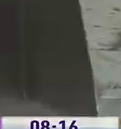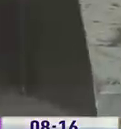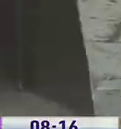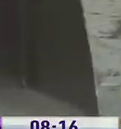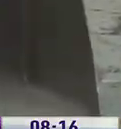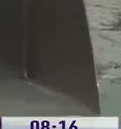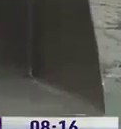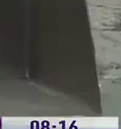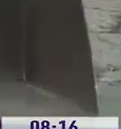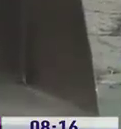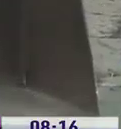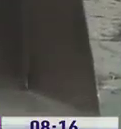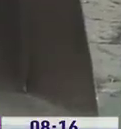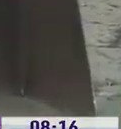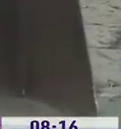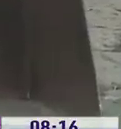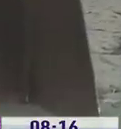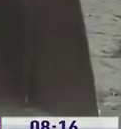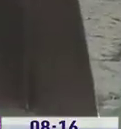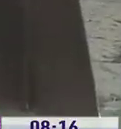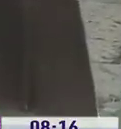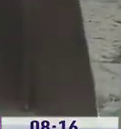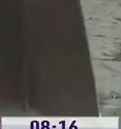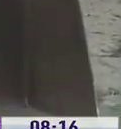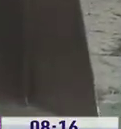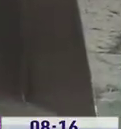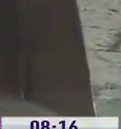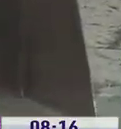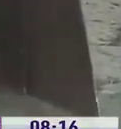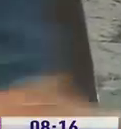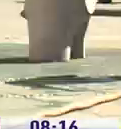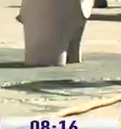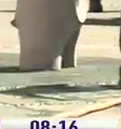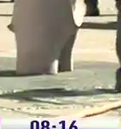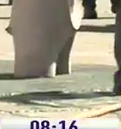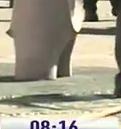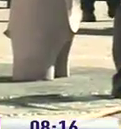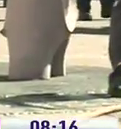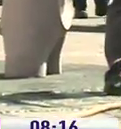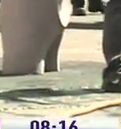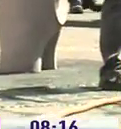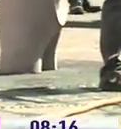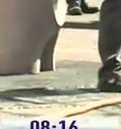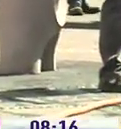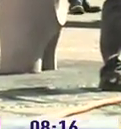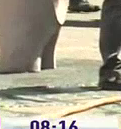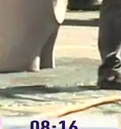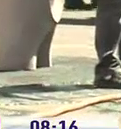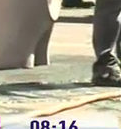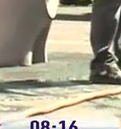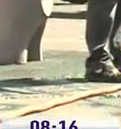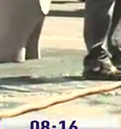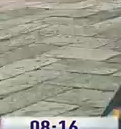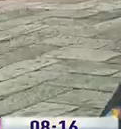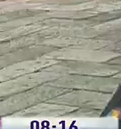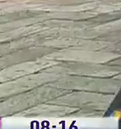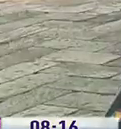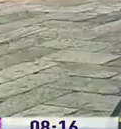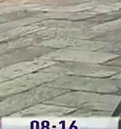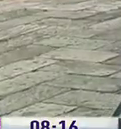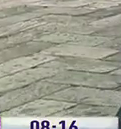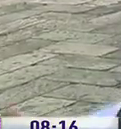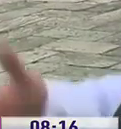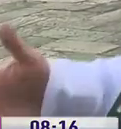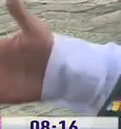esta plaza, de la iglesia de la Merced. Estas y otras noticias al retornar en el primer noticiero de la comunidad. Son las 8